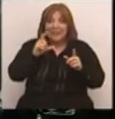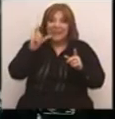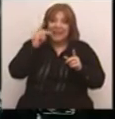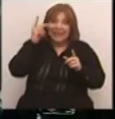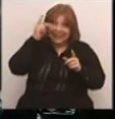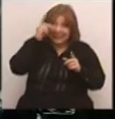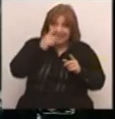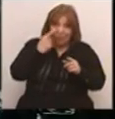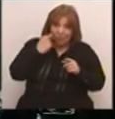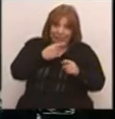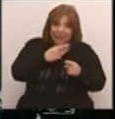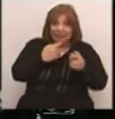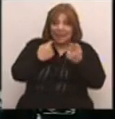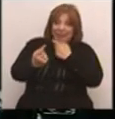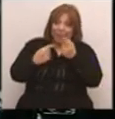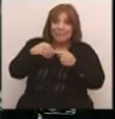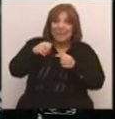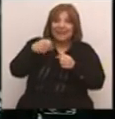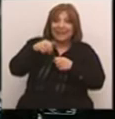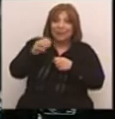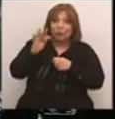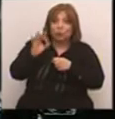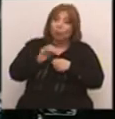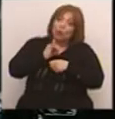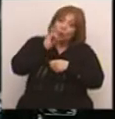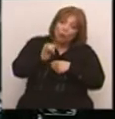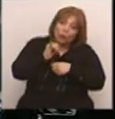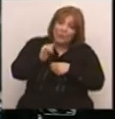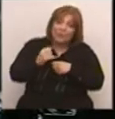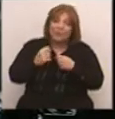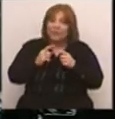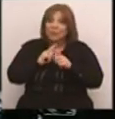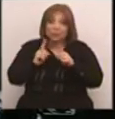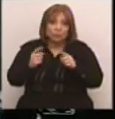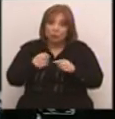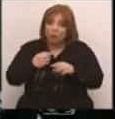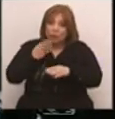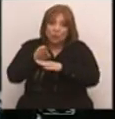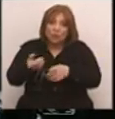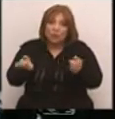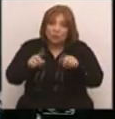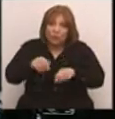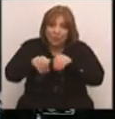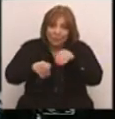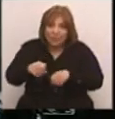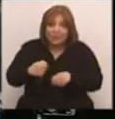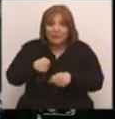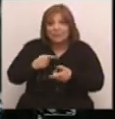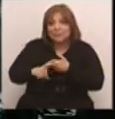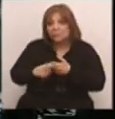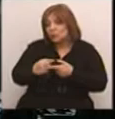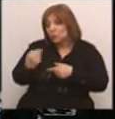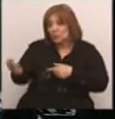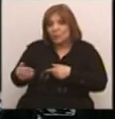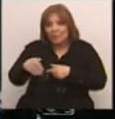reunión que estaba teniendo con Héctor Mañeto, le contó que él no se iba a presentar a la reelección y que la candidata iba a ser su esposa, y Mañeto